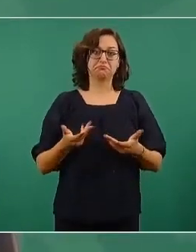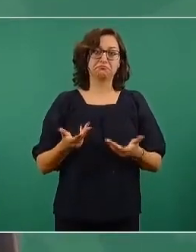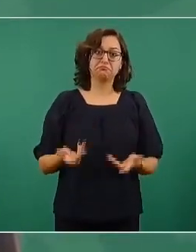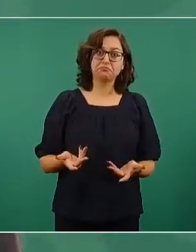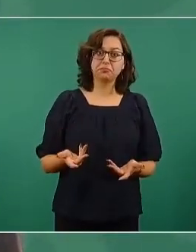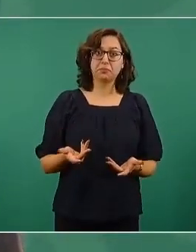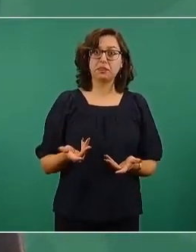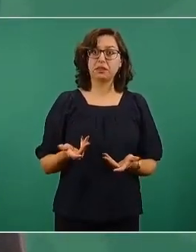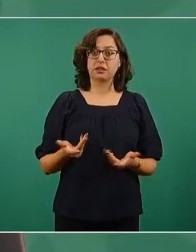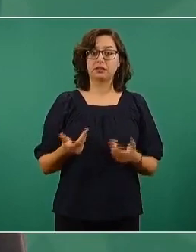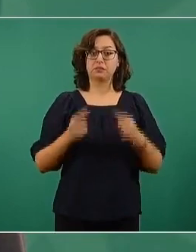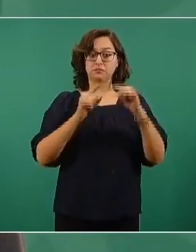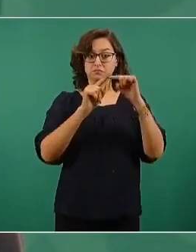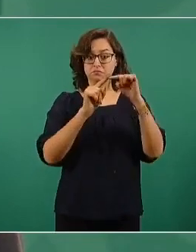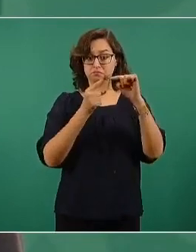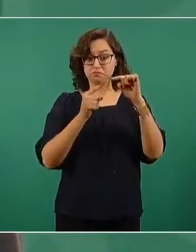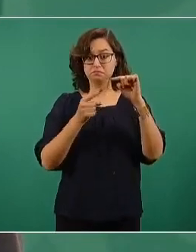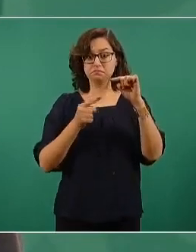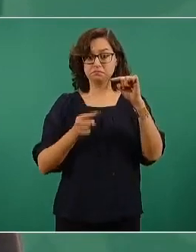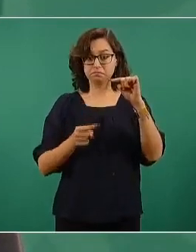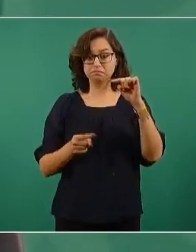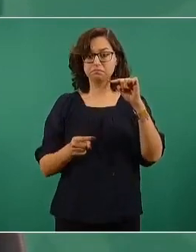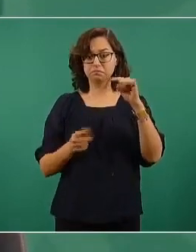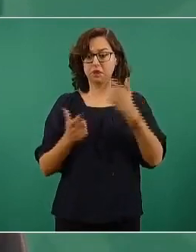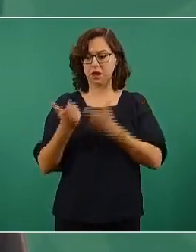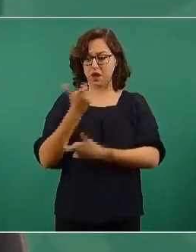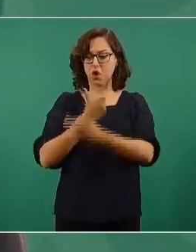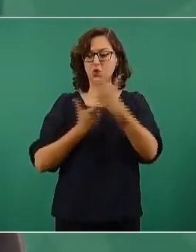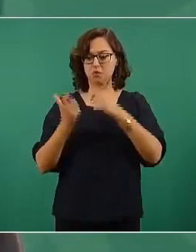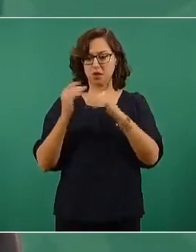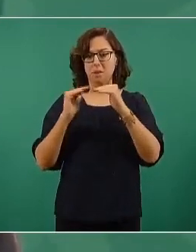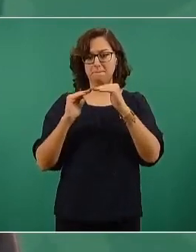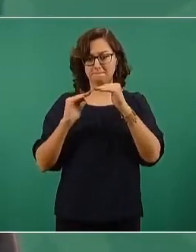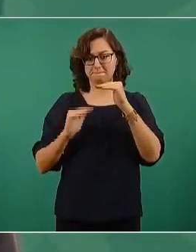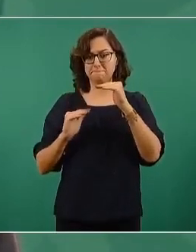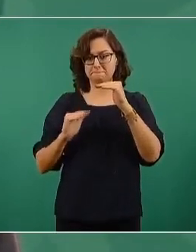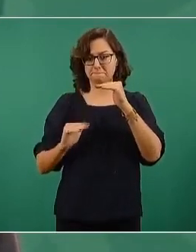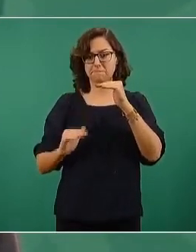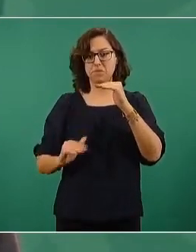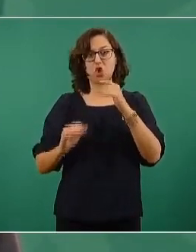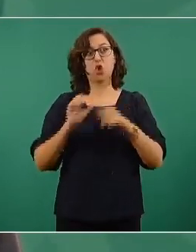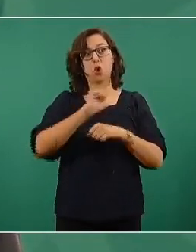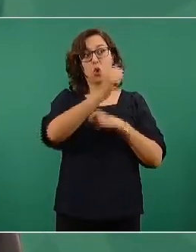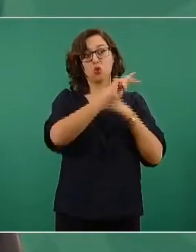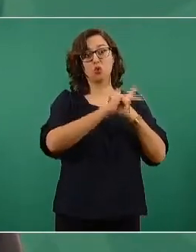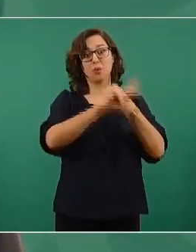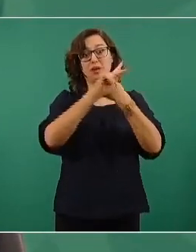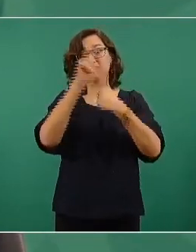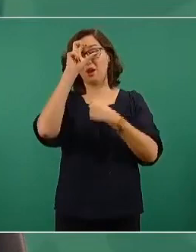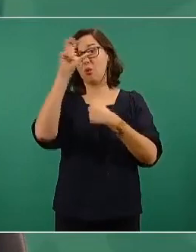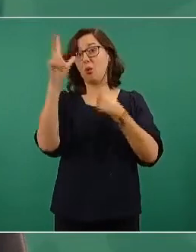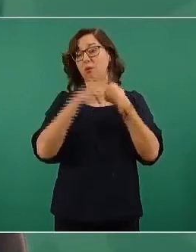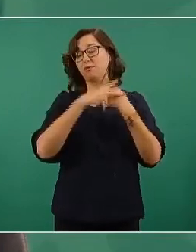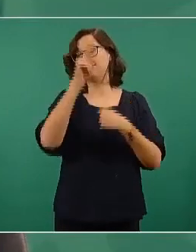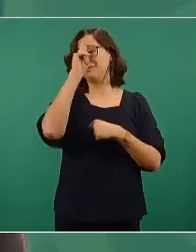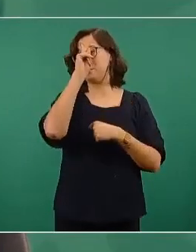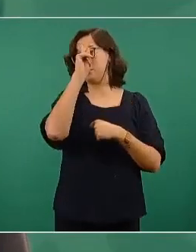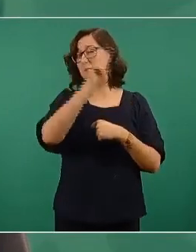La economía de México cayó menos que la economía de algunos países europeos.